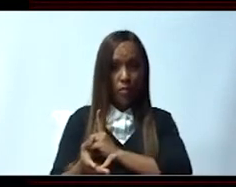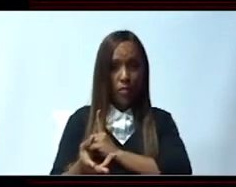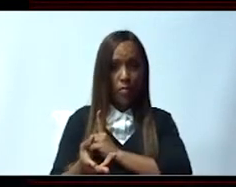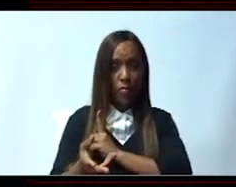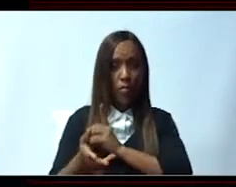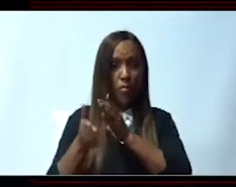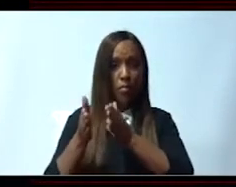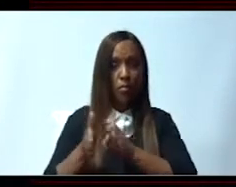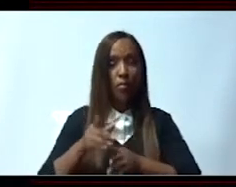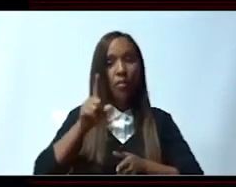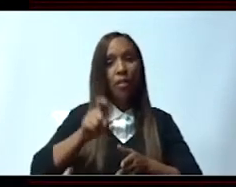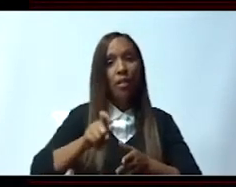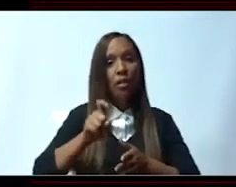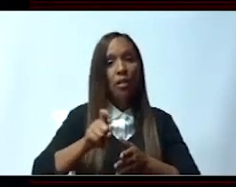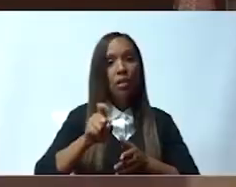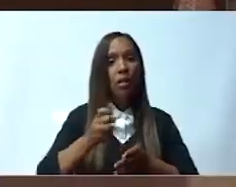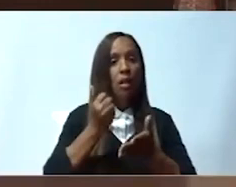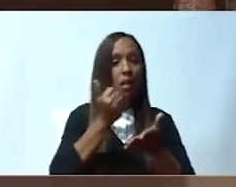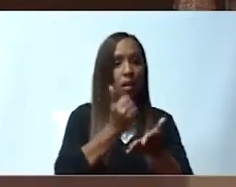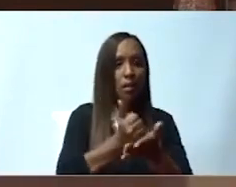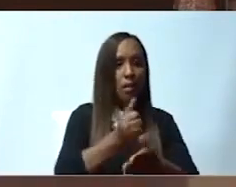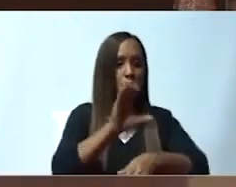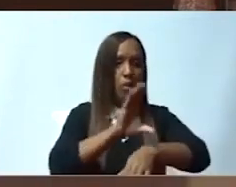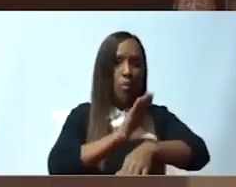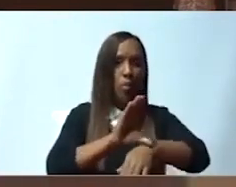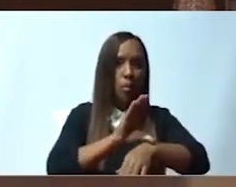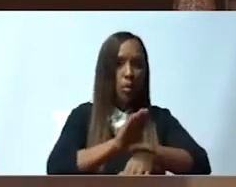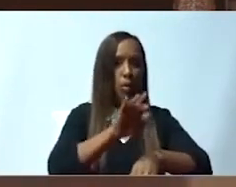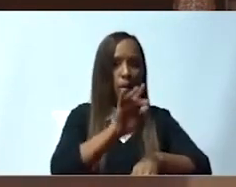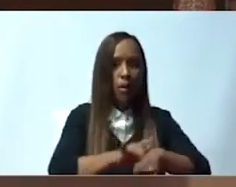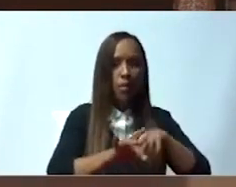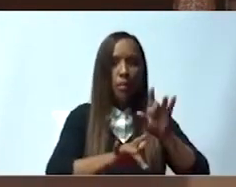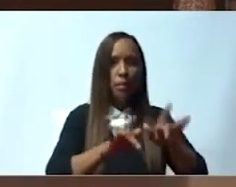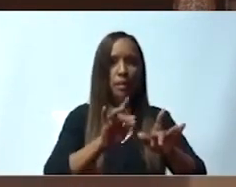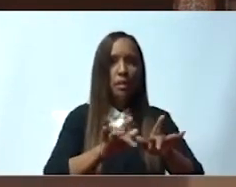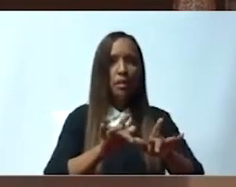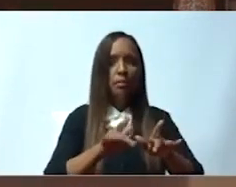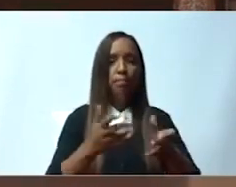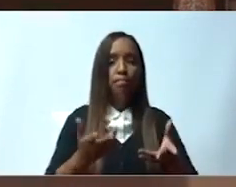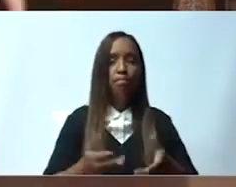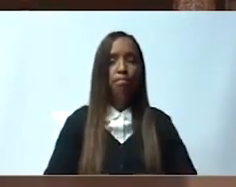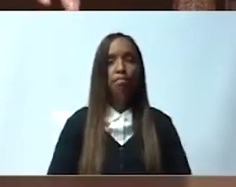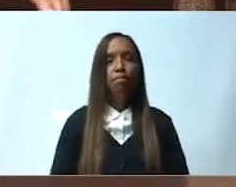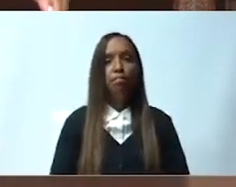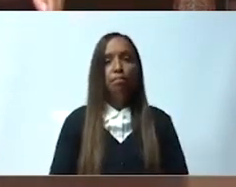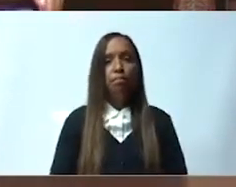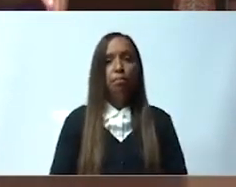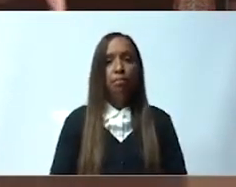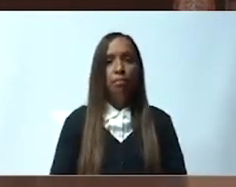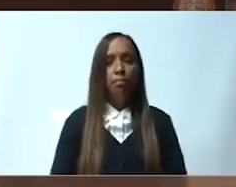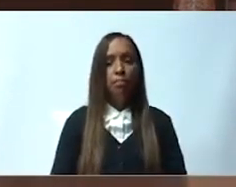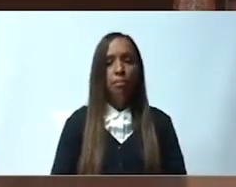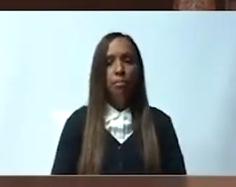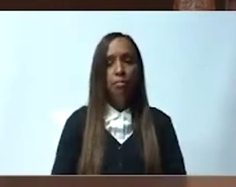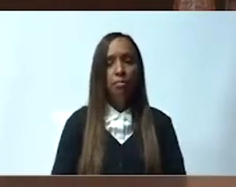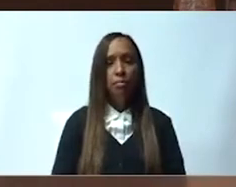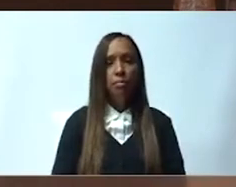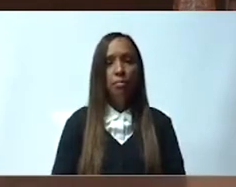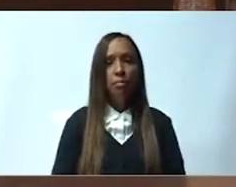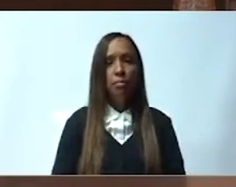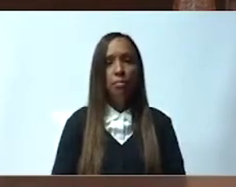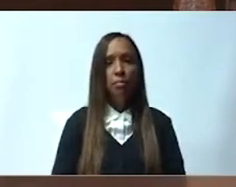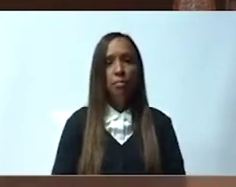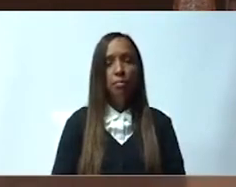Colegas, veo que cada vez estamos poniéndonos menos. Vamos a terminar